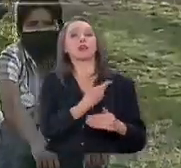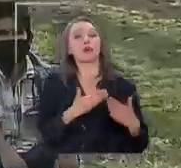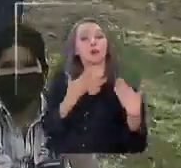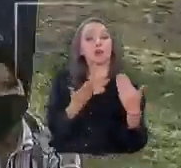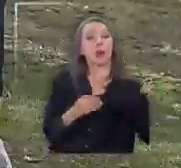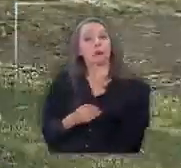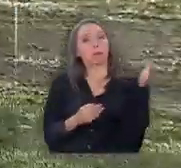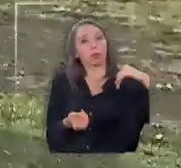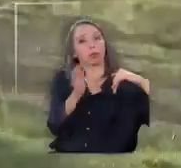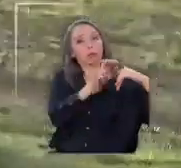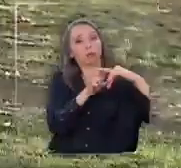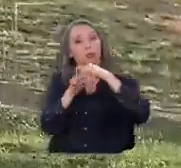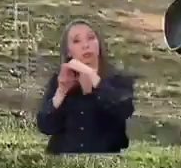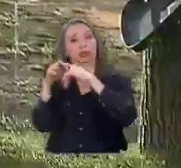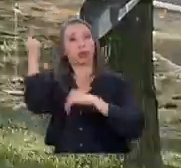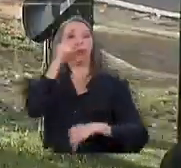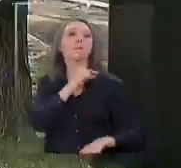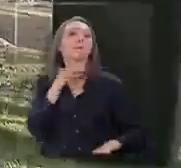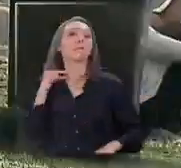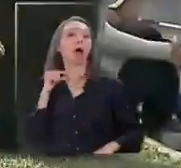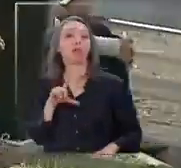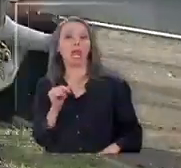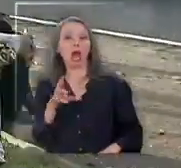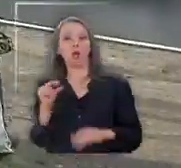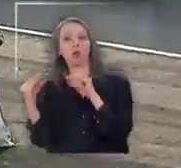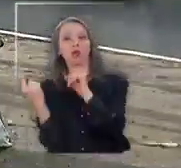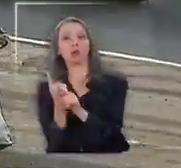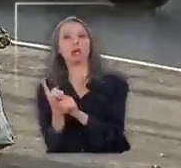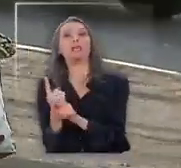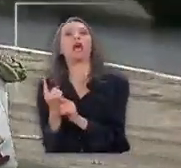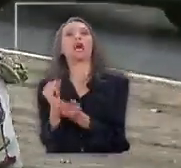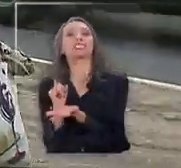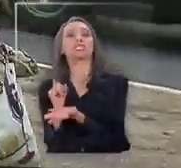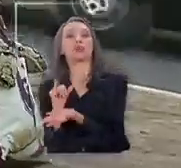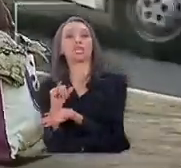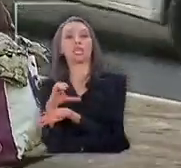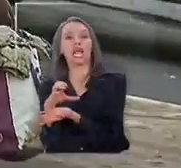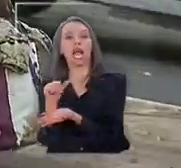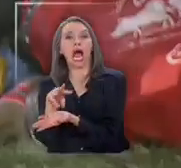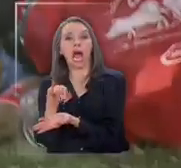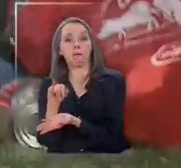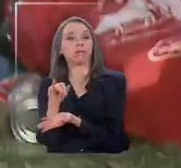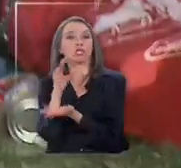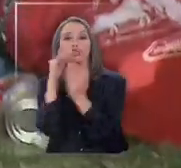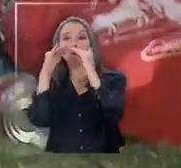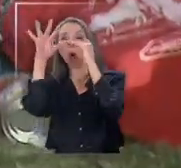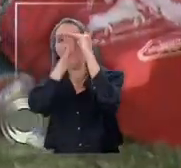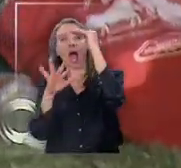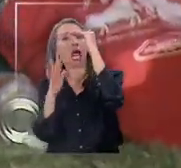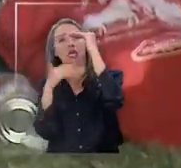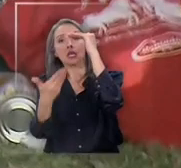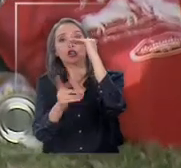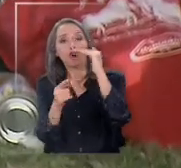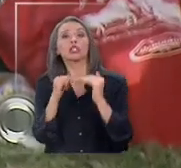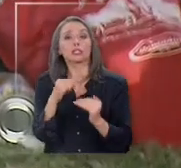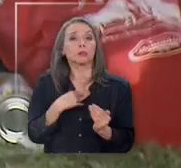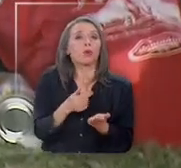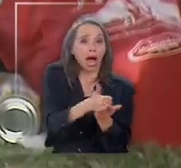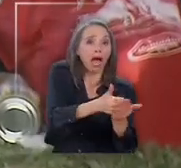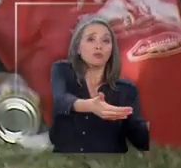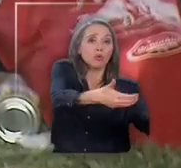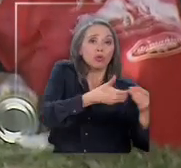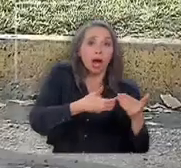como decía el padre lauro en la nota yo compensado también el padre lauro de inka me ellos no tienen las infraestructuras están con la disposición para acoger